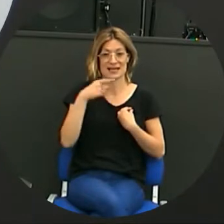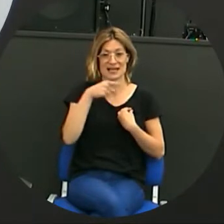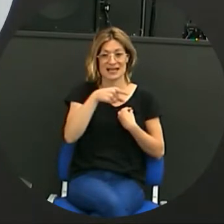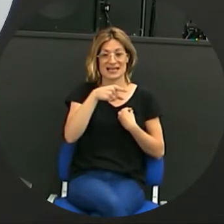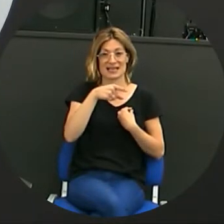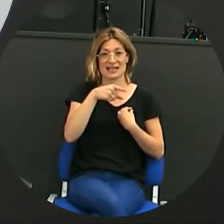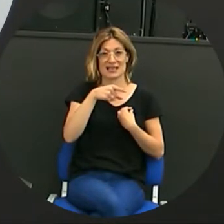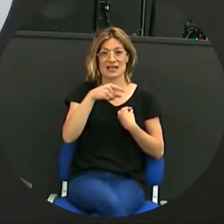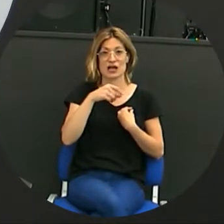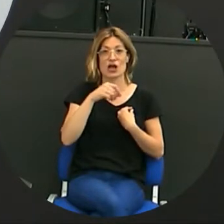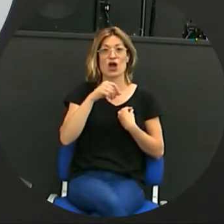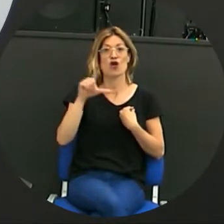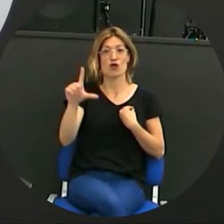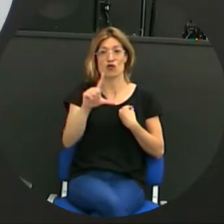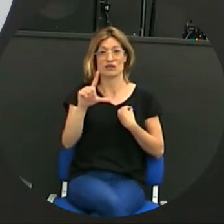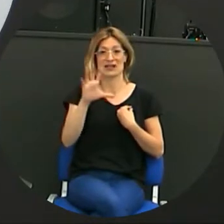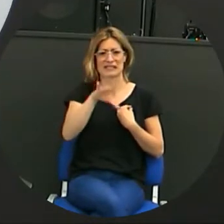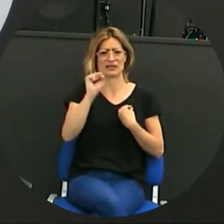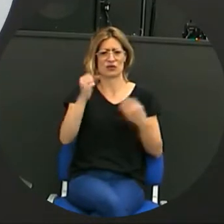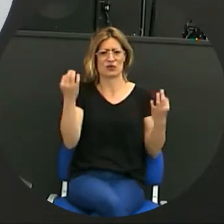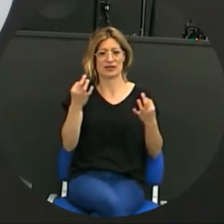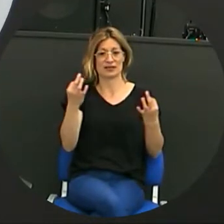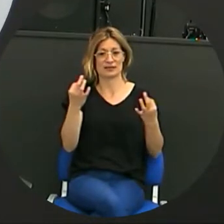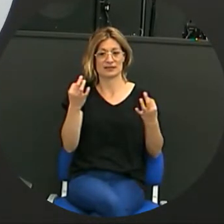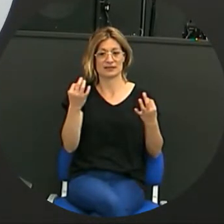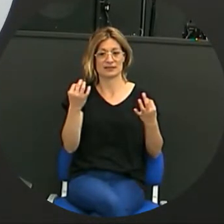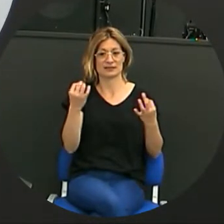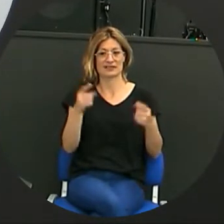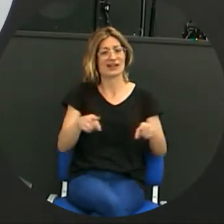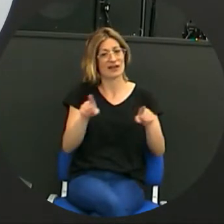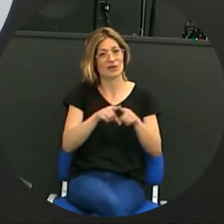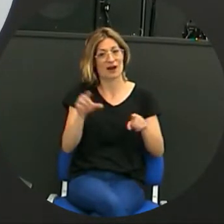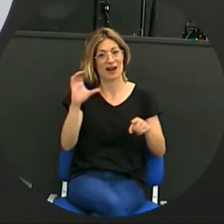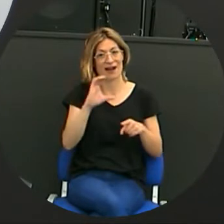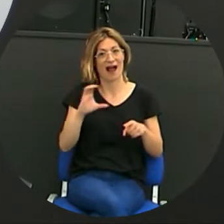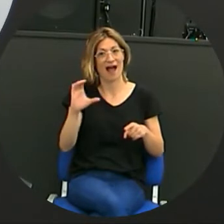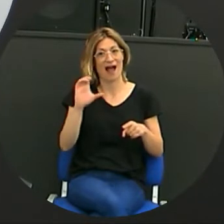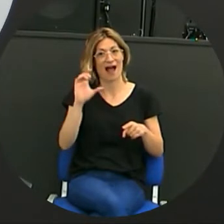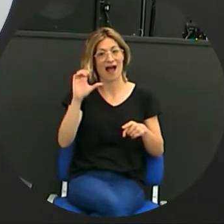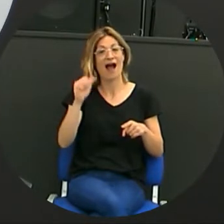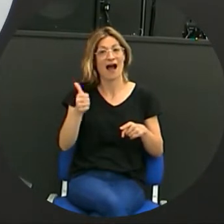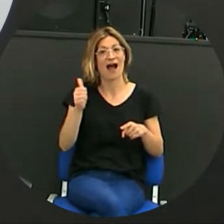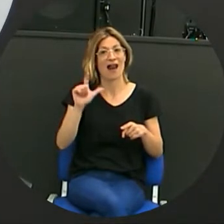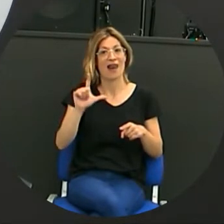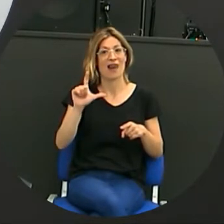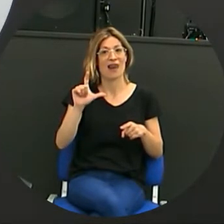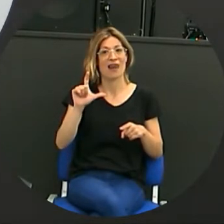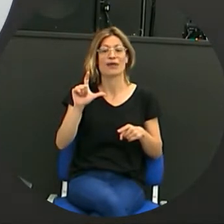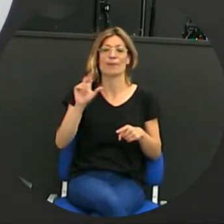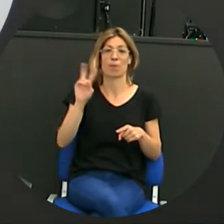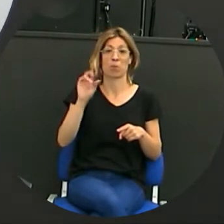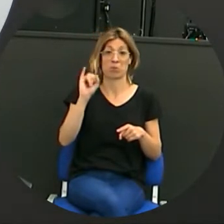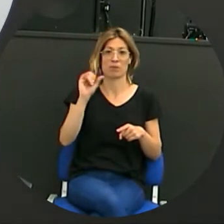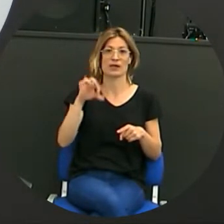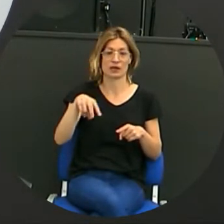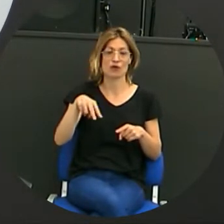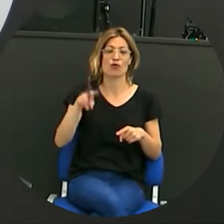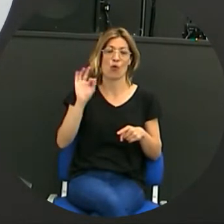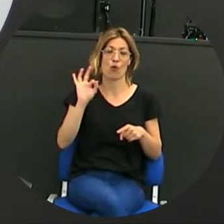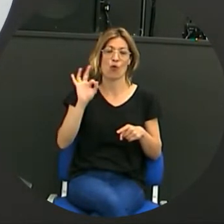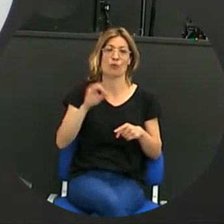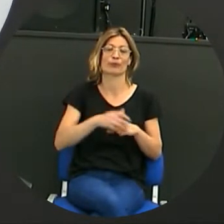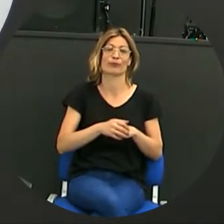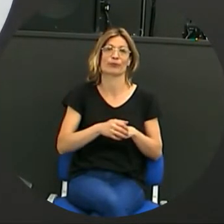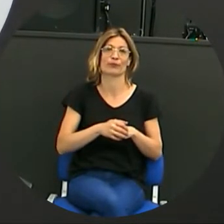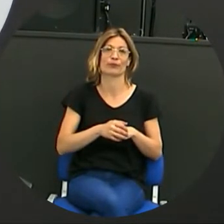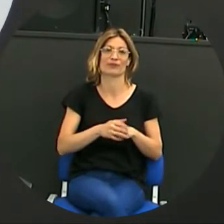ser humano y luego Calvino, estructurando la doctrina, pues llegó a esa misma conclusión,